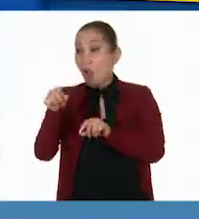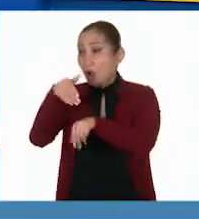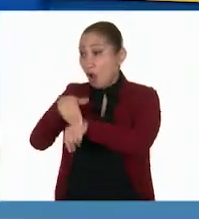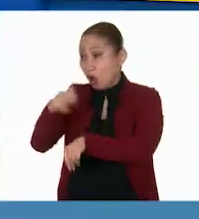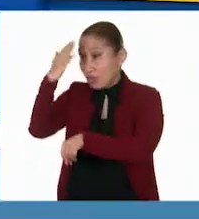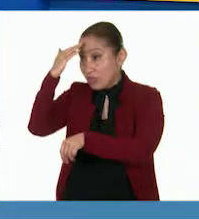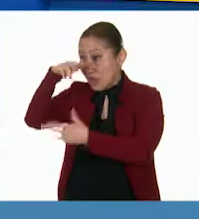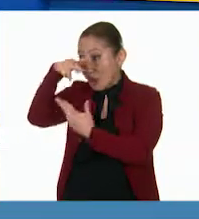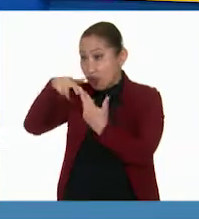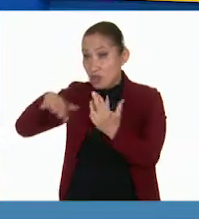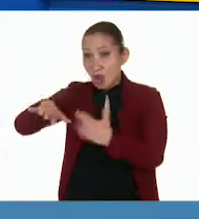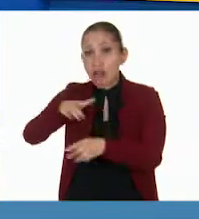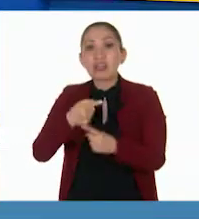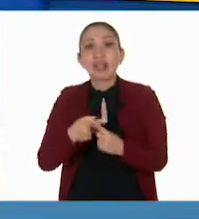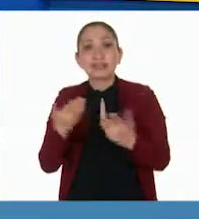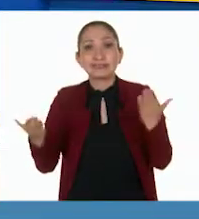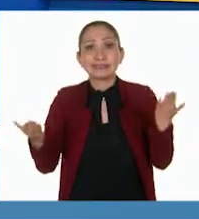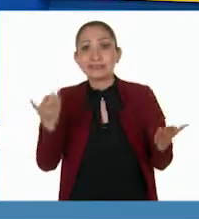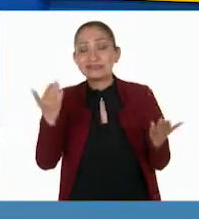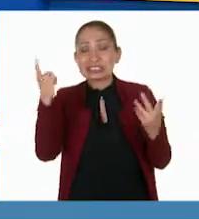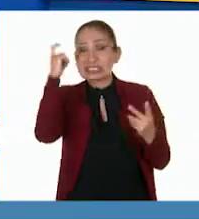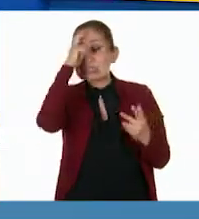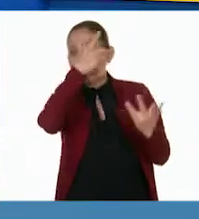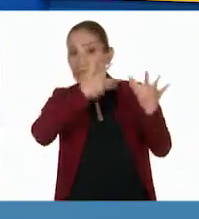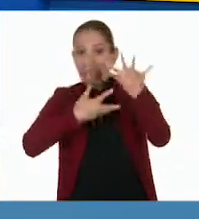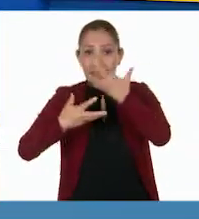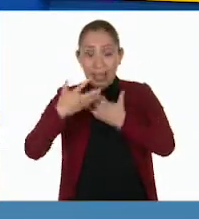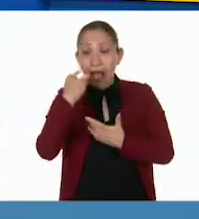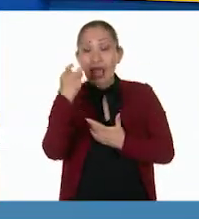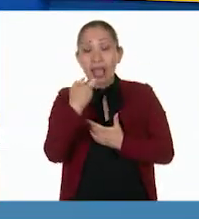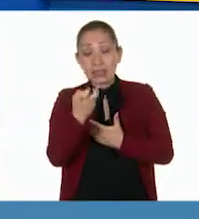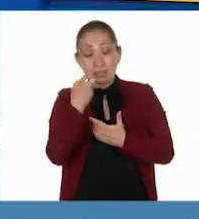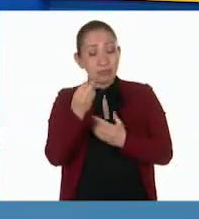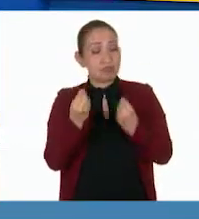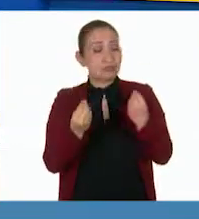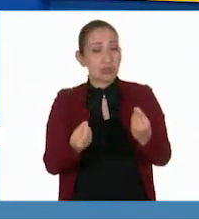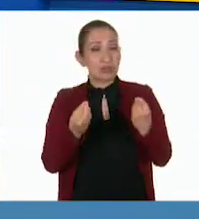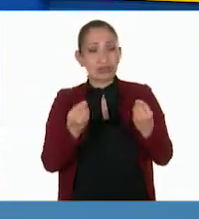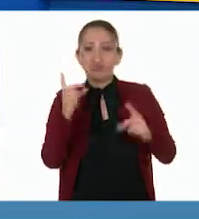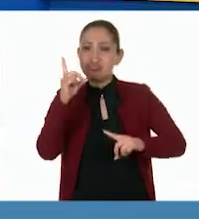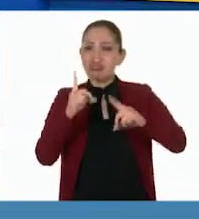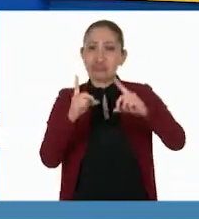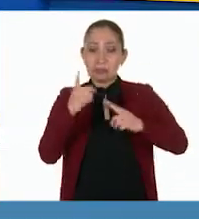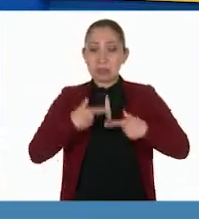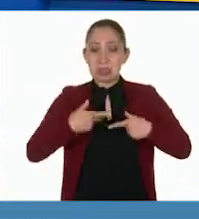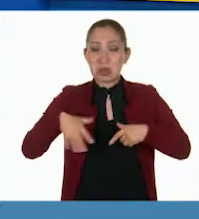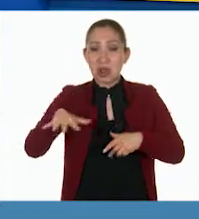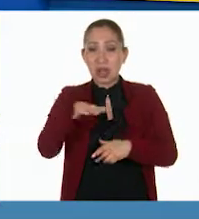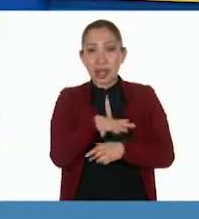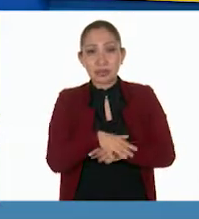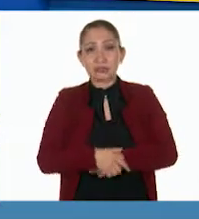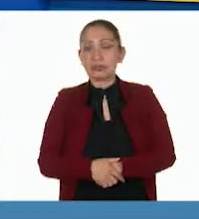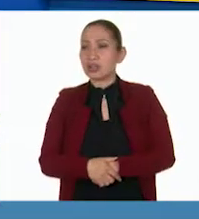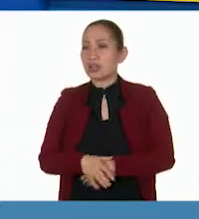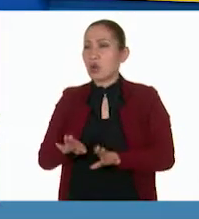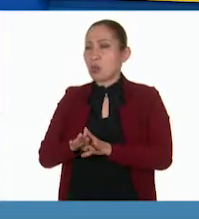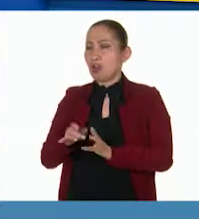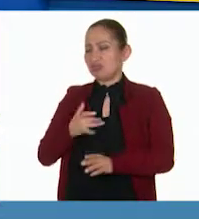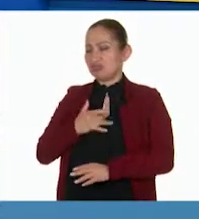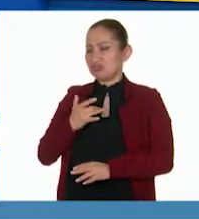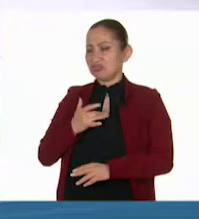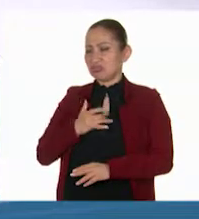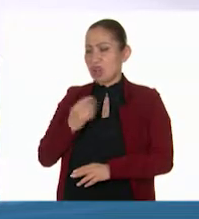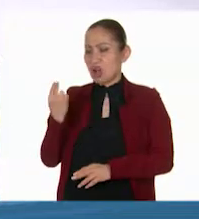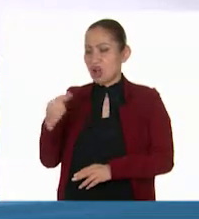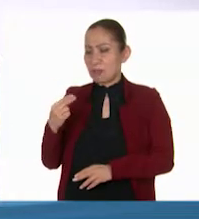un líder regional? Este era un dilema muy importante y eso causaba muchísima incertidumbre. Como que me suena muchísimo